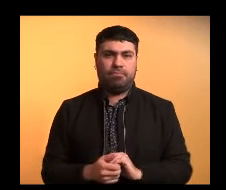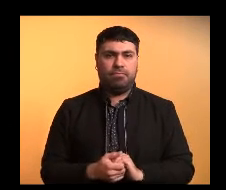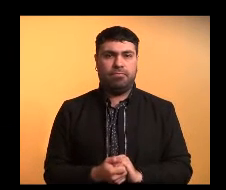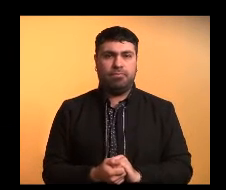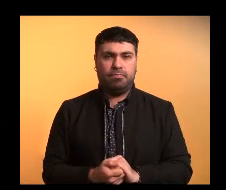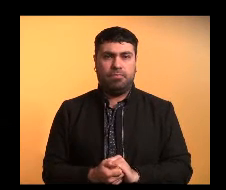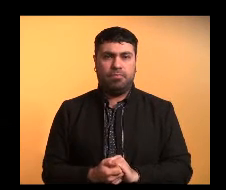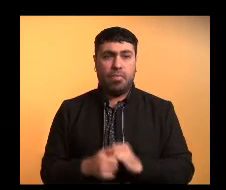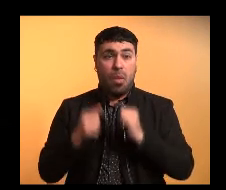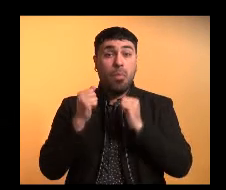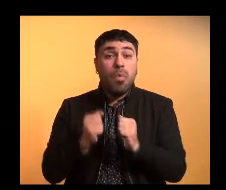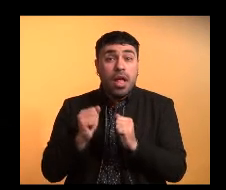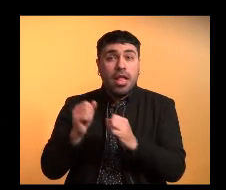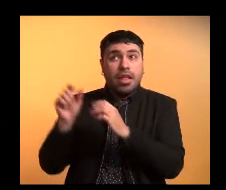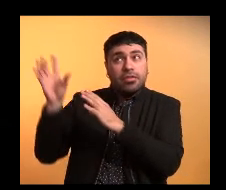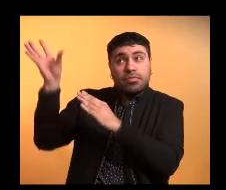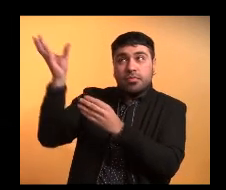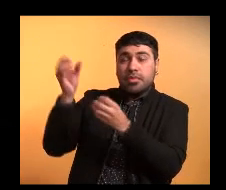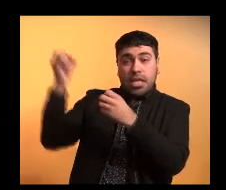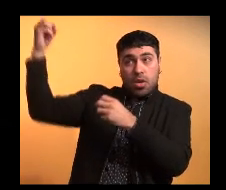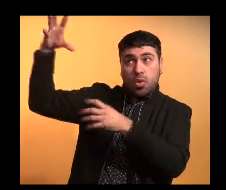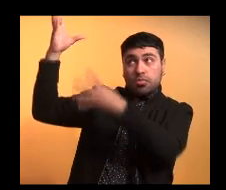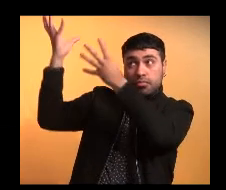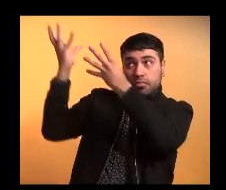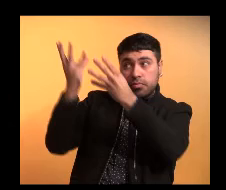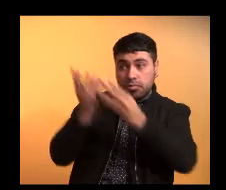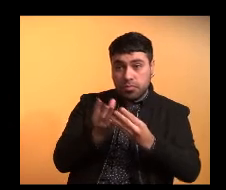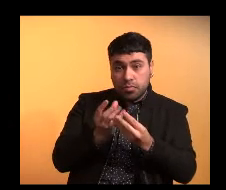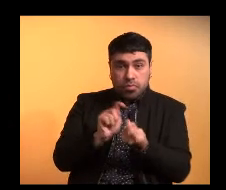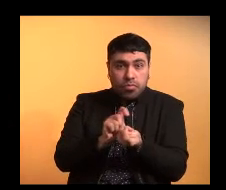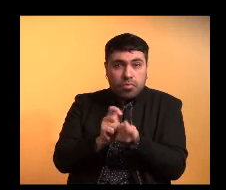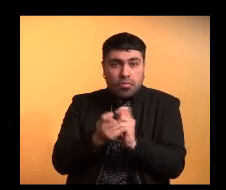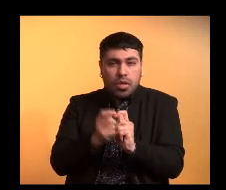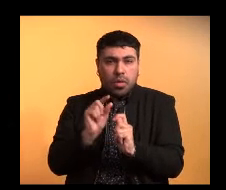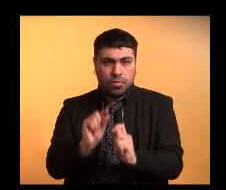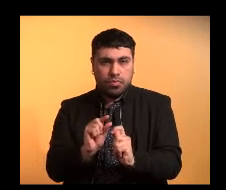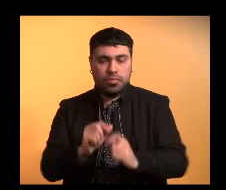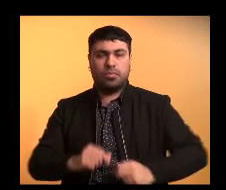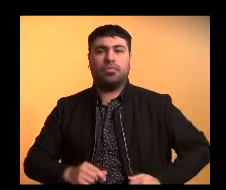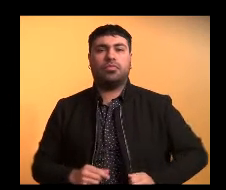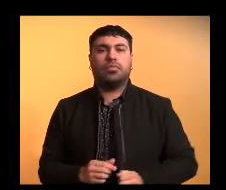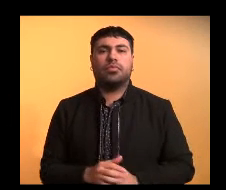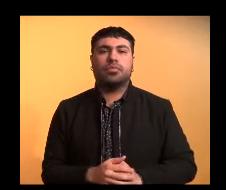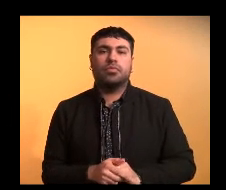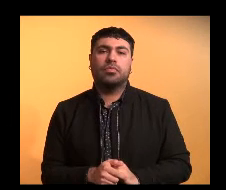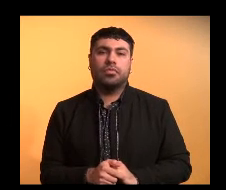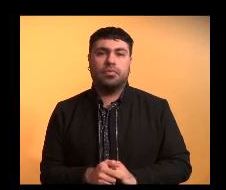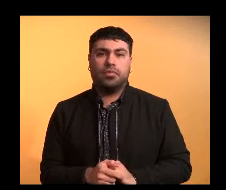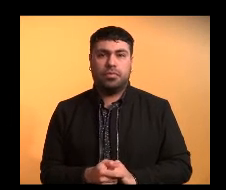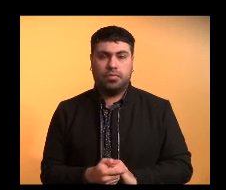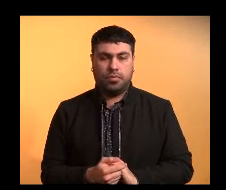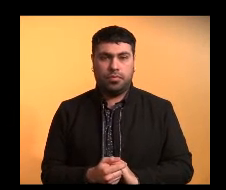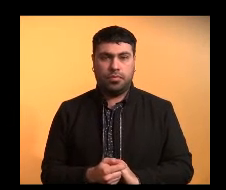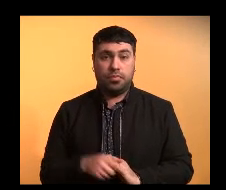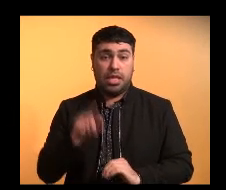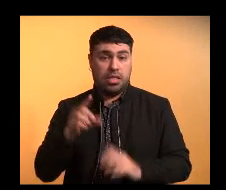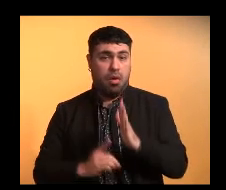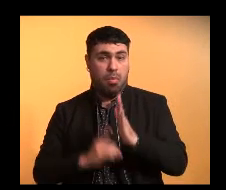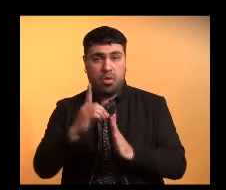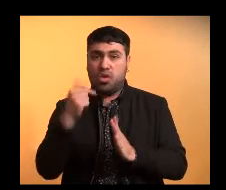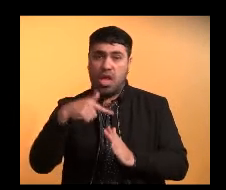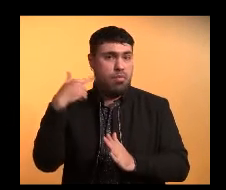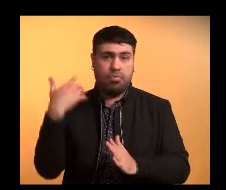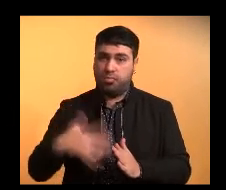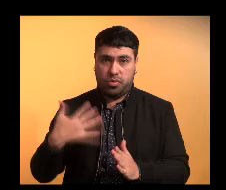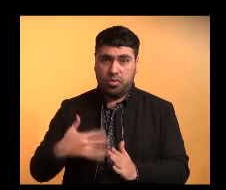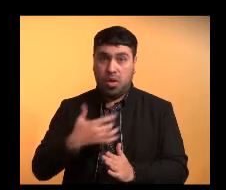baja energía lumínica, ¿ya? Y tienen una serie de compuestos que permiten llevar a cabo ese proceso, que es muy